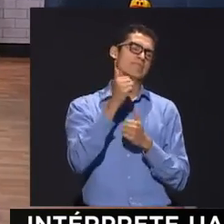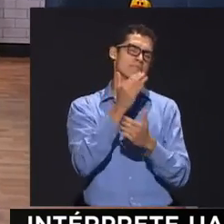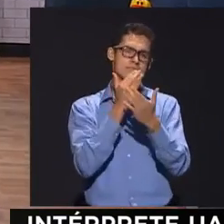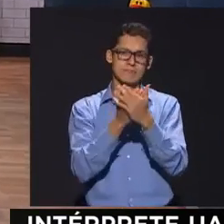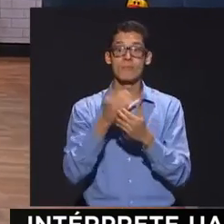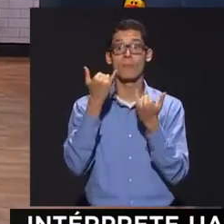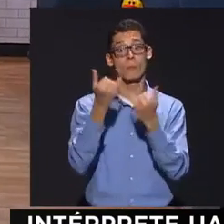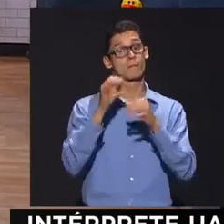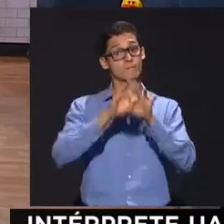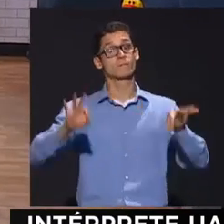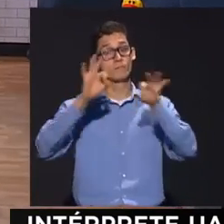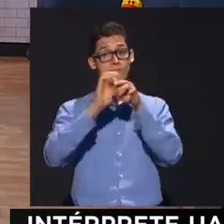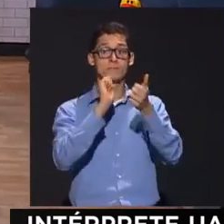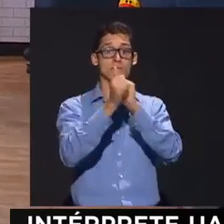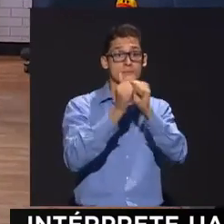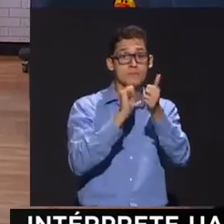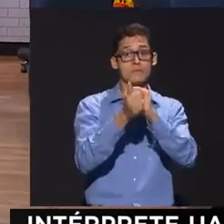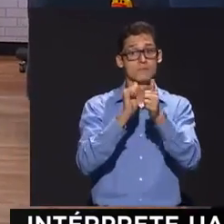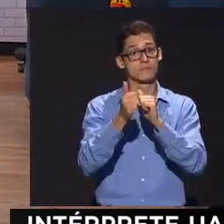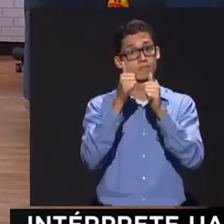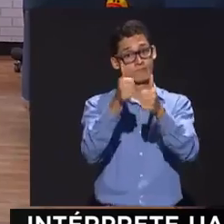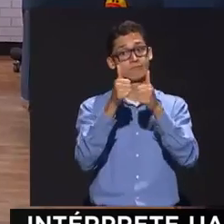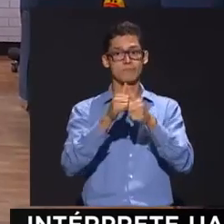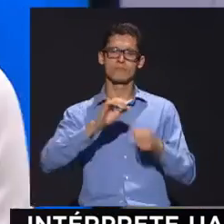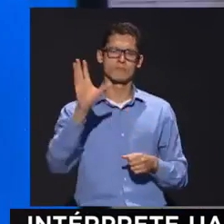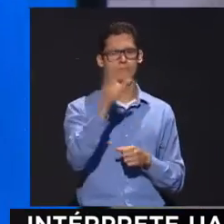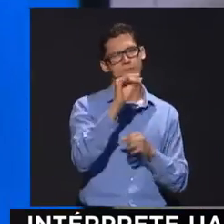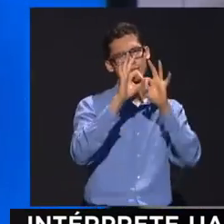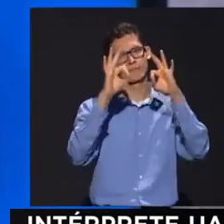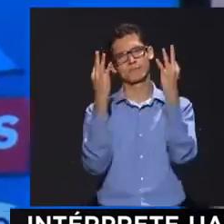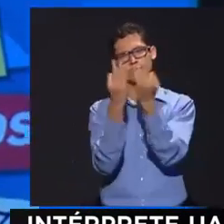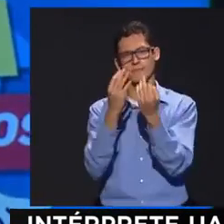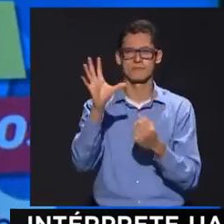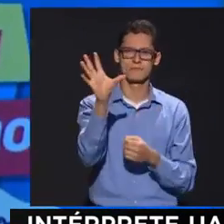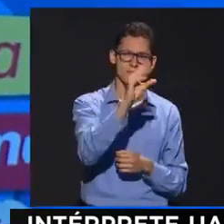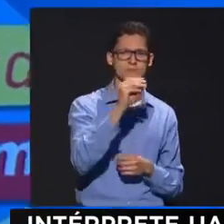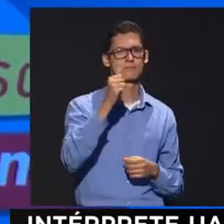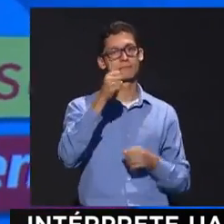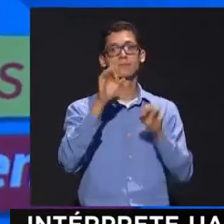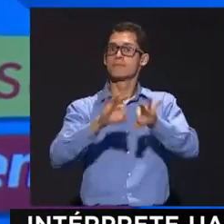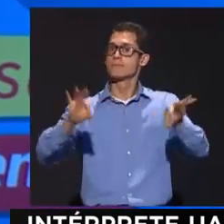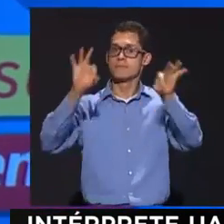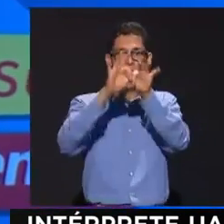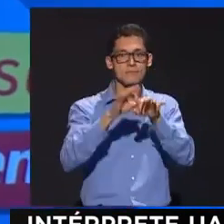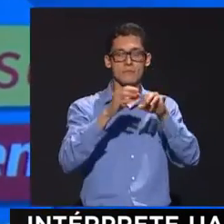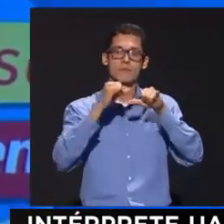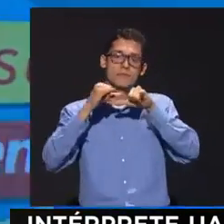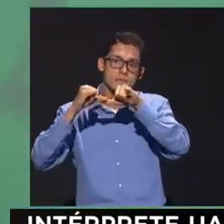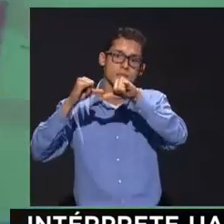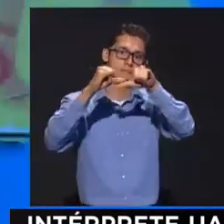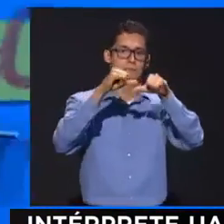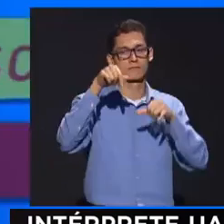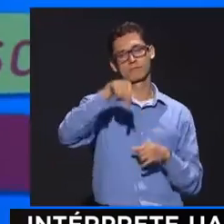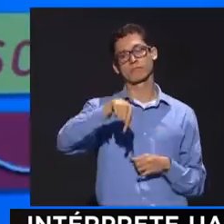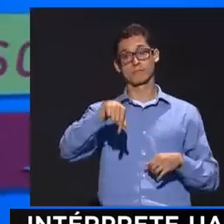es súper importante que 12 en familia nos conectemos nos conectemos con